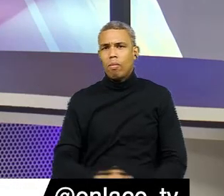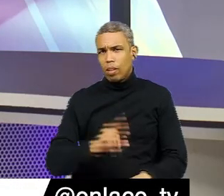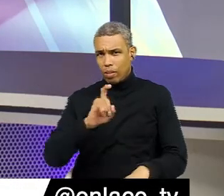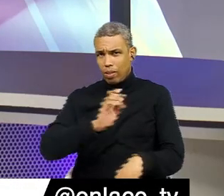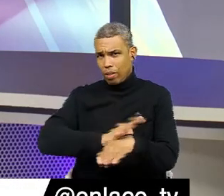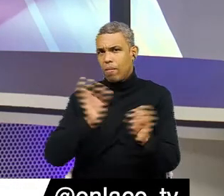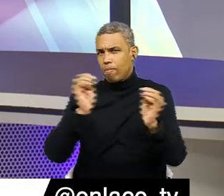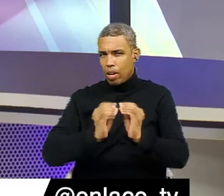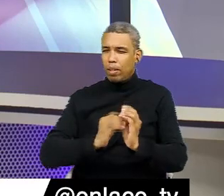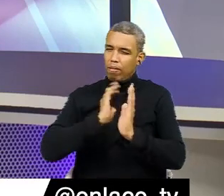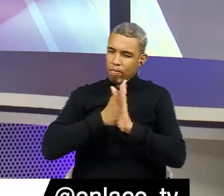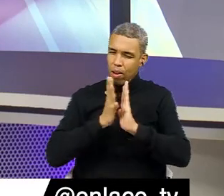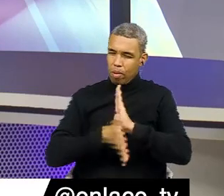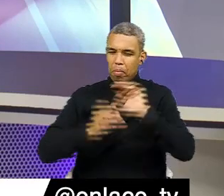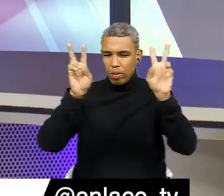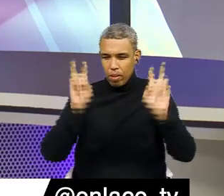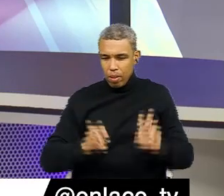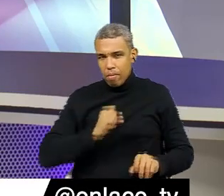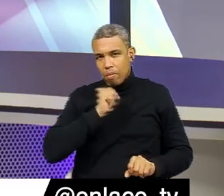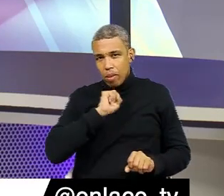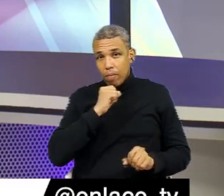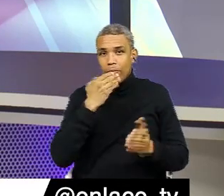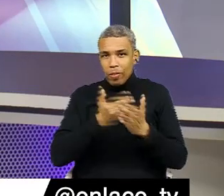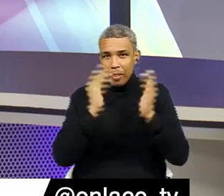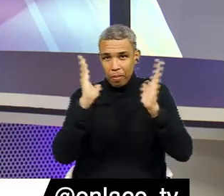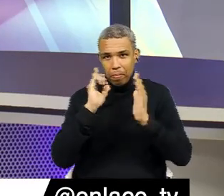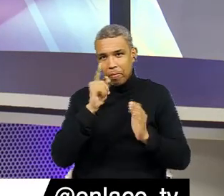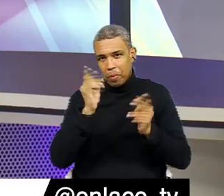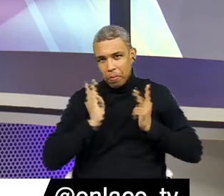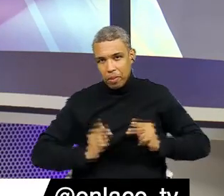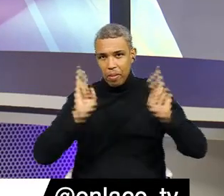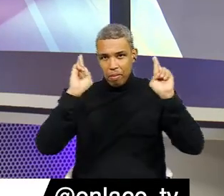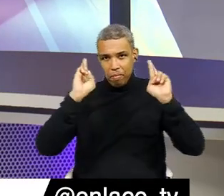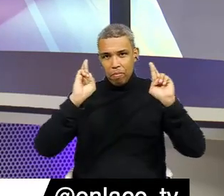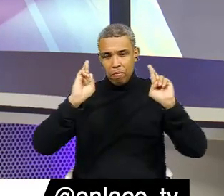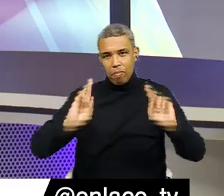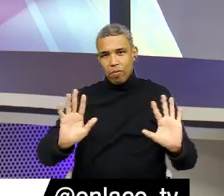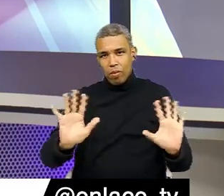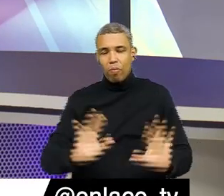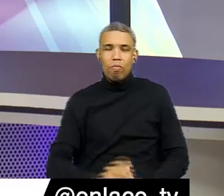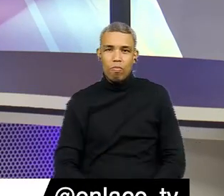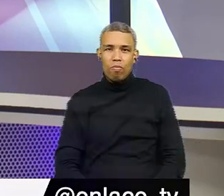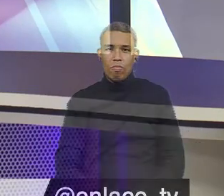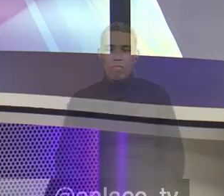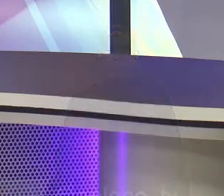punto de la tarde con más información. Gracias por acompañarnos y que tengan todos una feliz tarde.